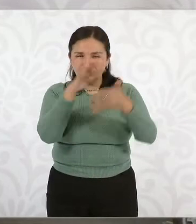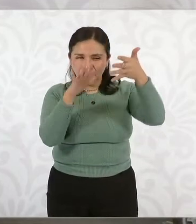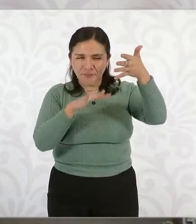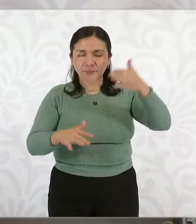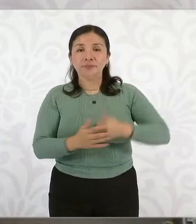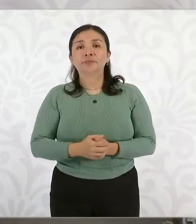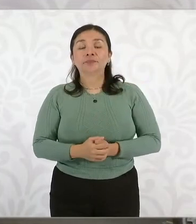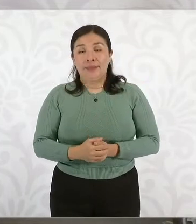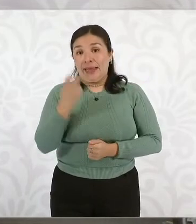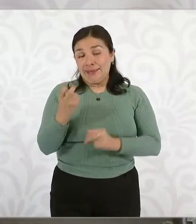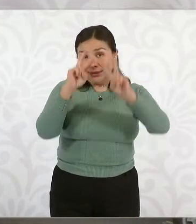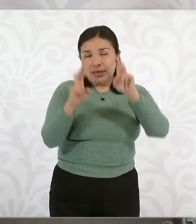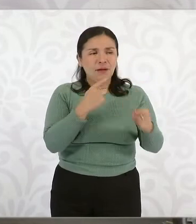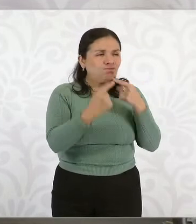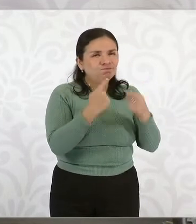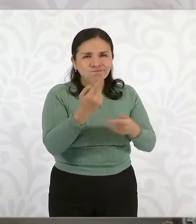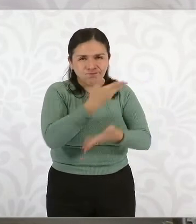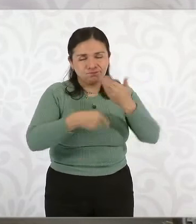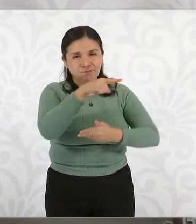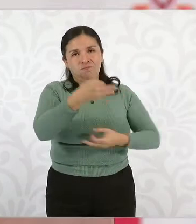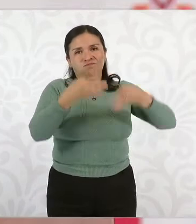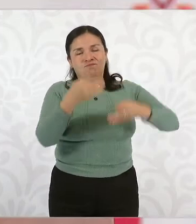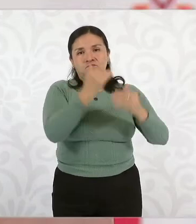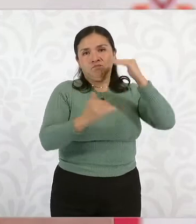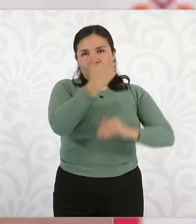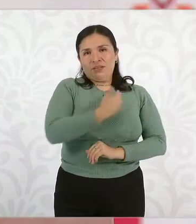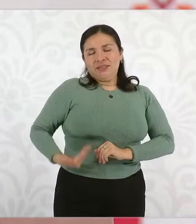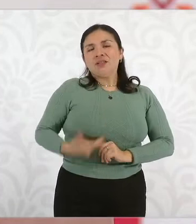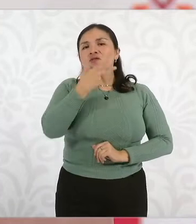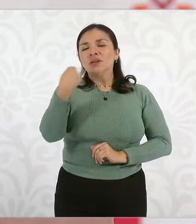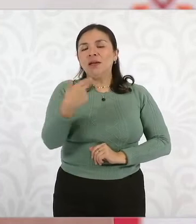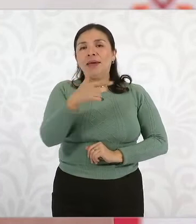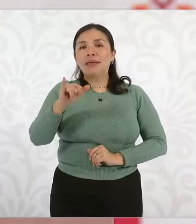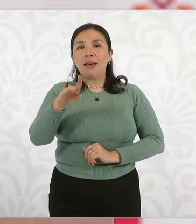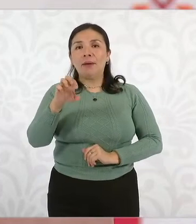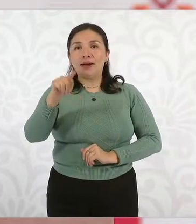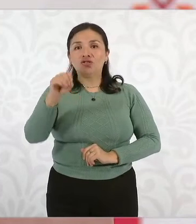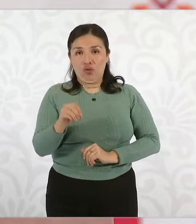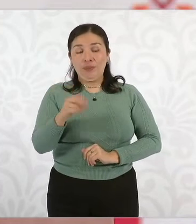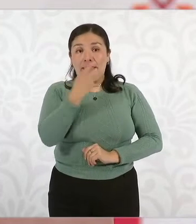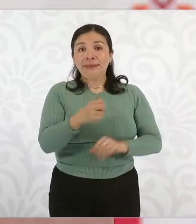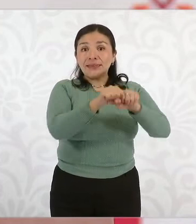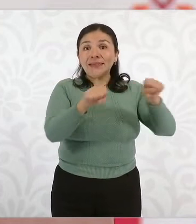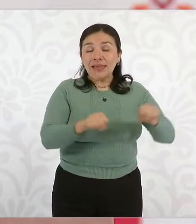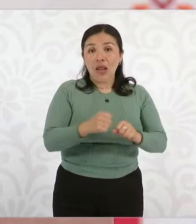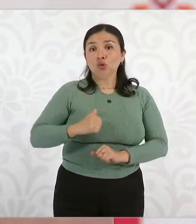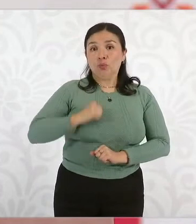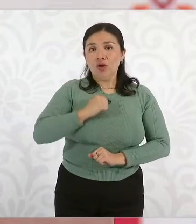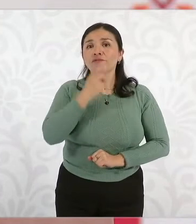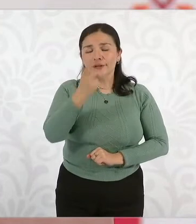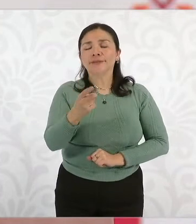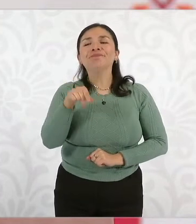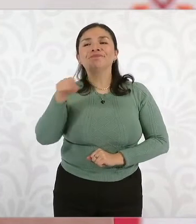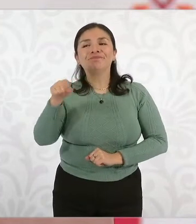Al resolver el asunto, a propuesta del magistrado presidente Gilberto Batis García, la Sala Superior estimó que los agravios del